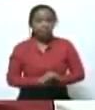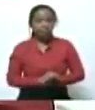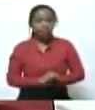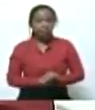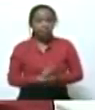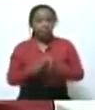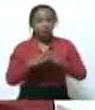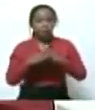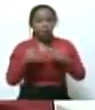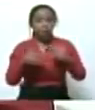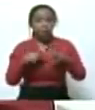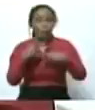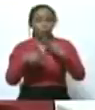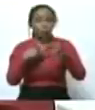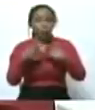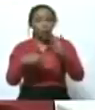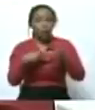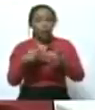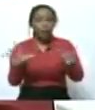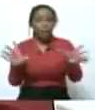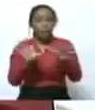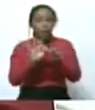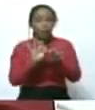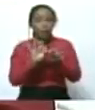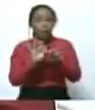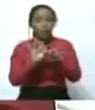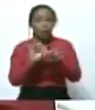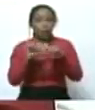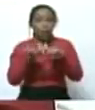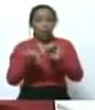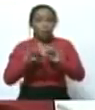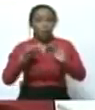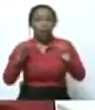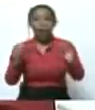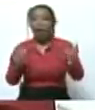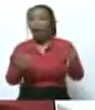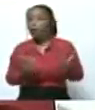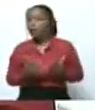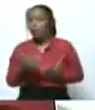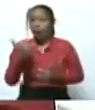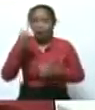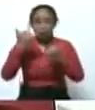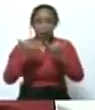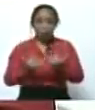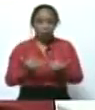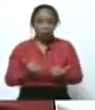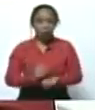Todas las políticas de alianza en esta pandemia que tenemos ahora